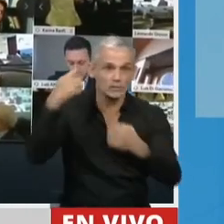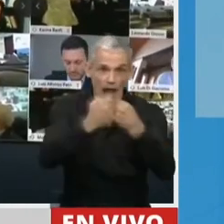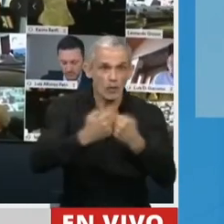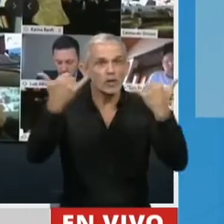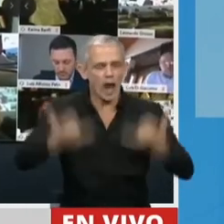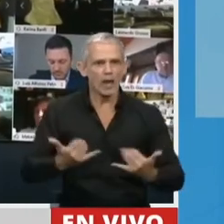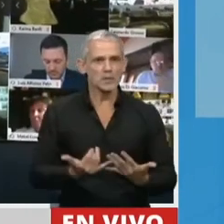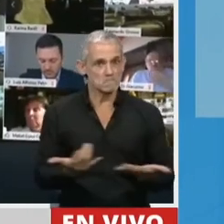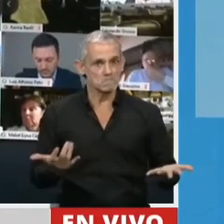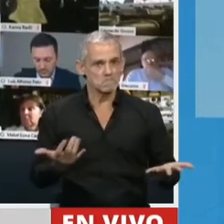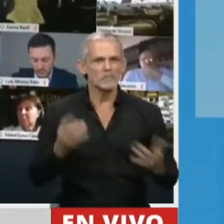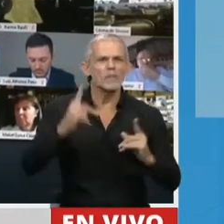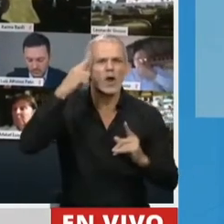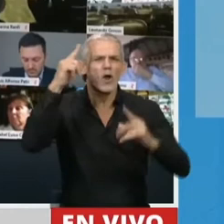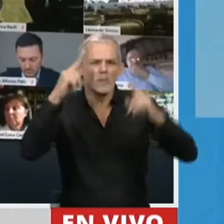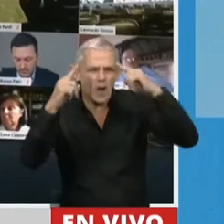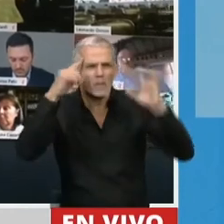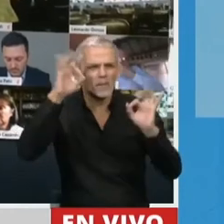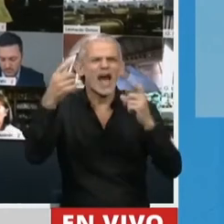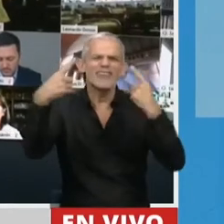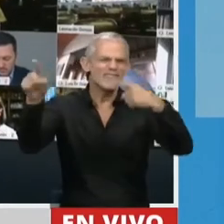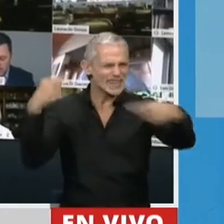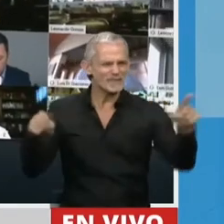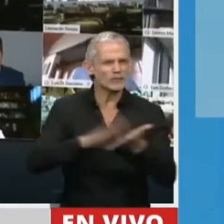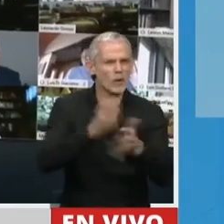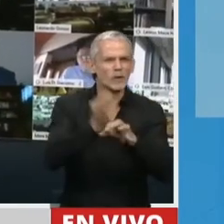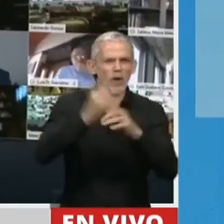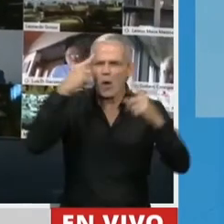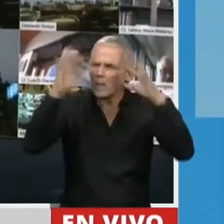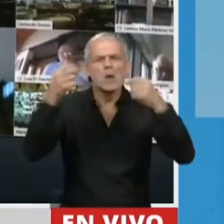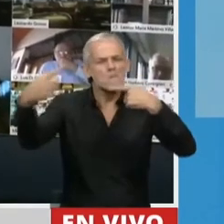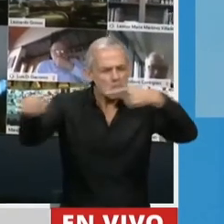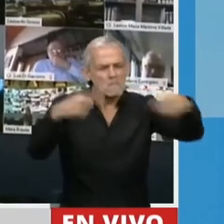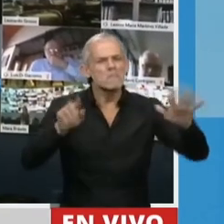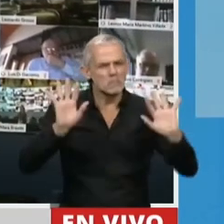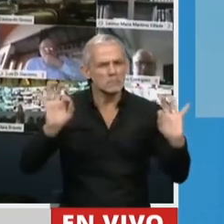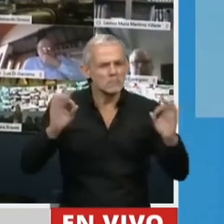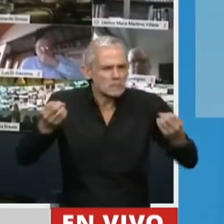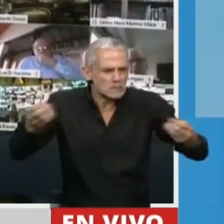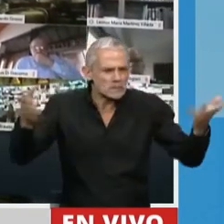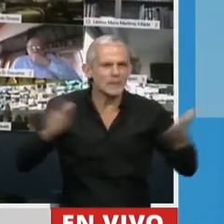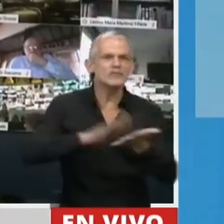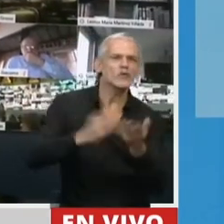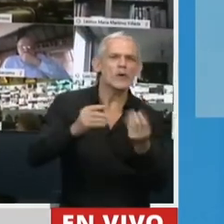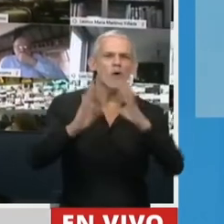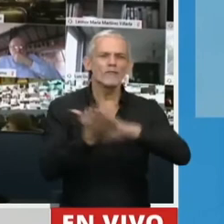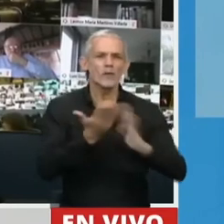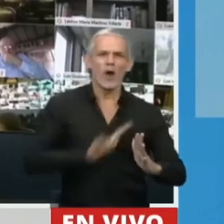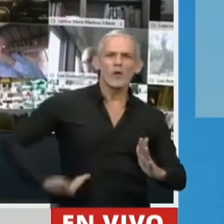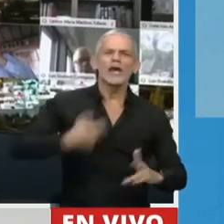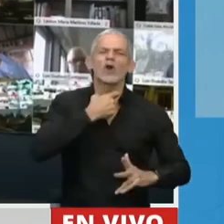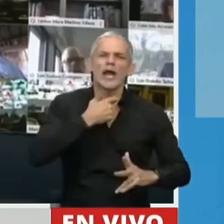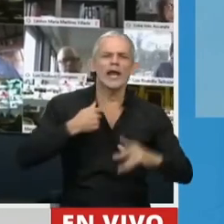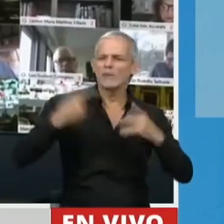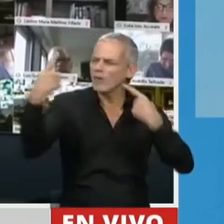acuerdo. Tal vez tengamos distintas ideas sobre la educación, tal vez tengamos distintas ideas con respecto a qué tipo de gobierno